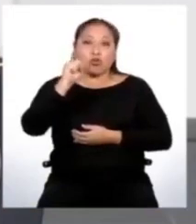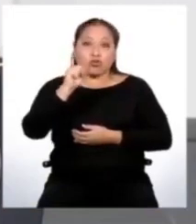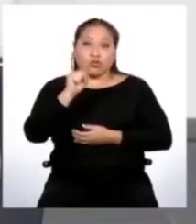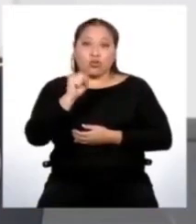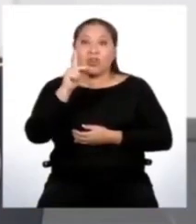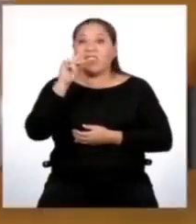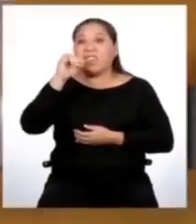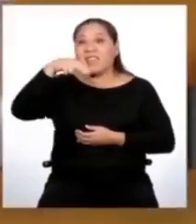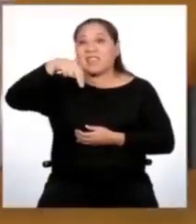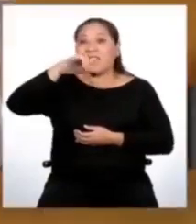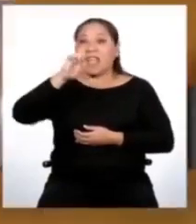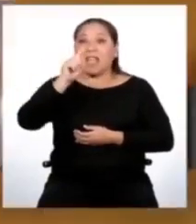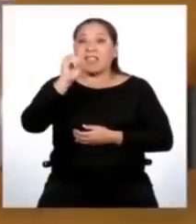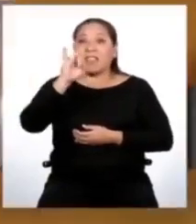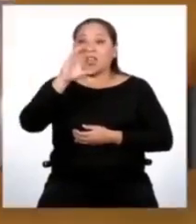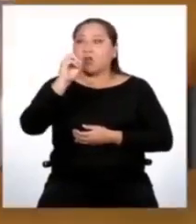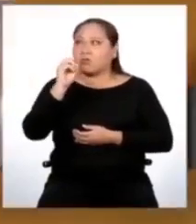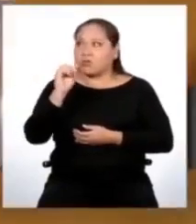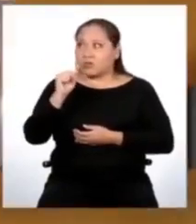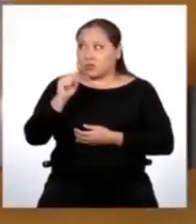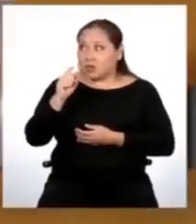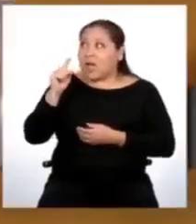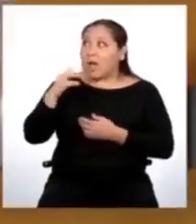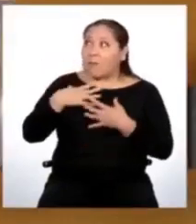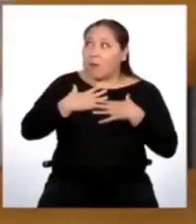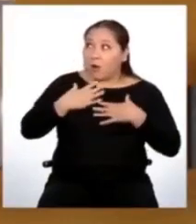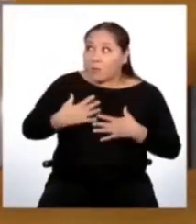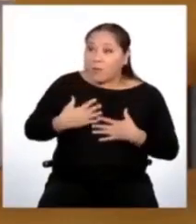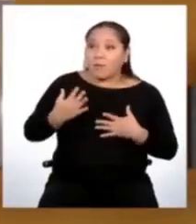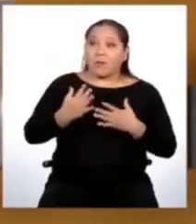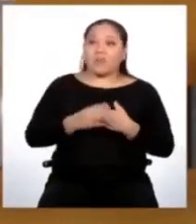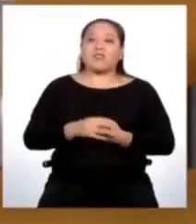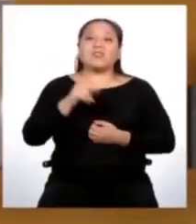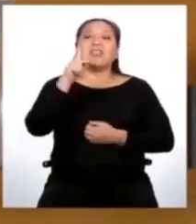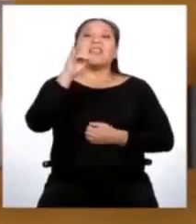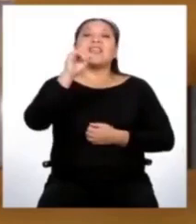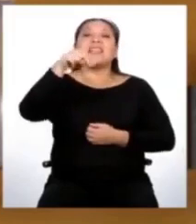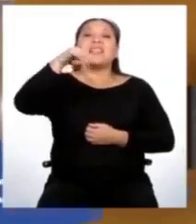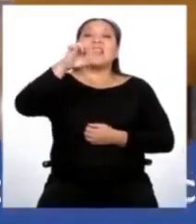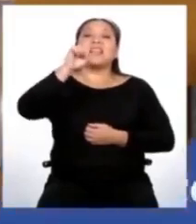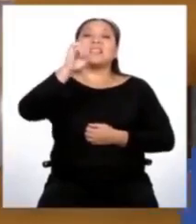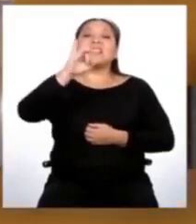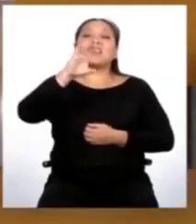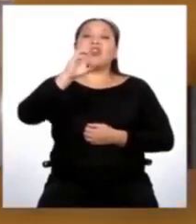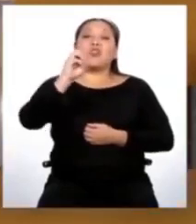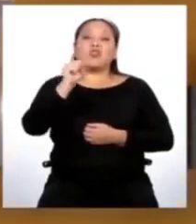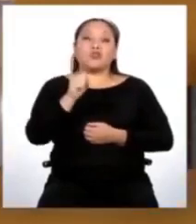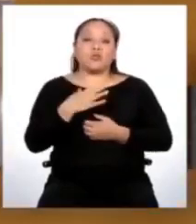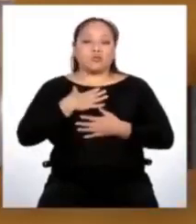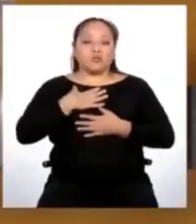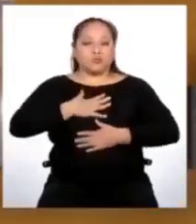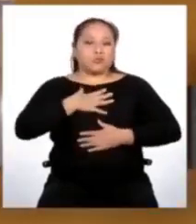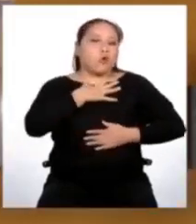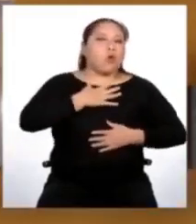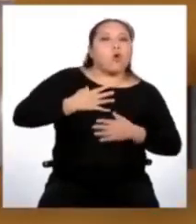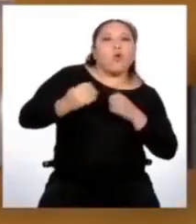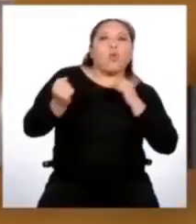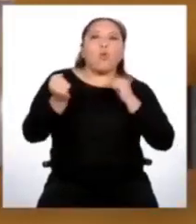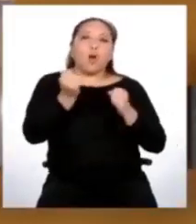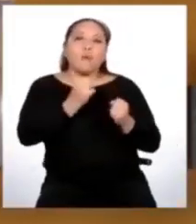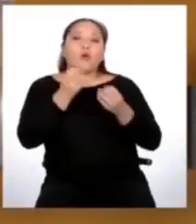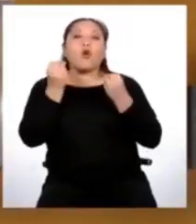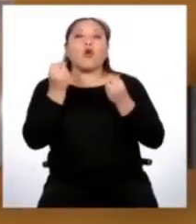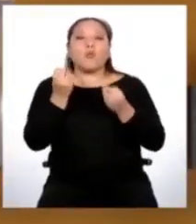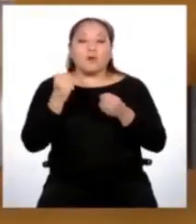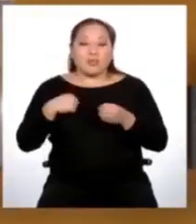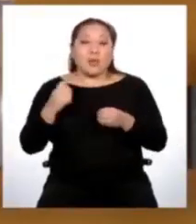movimiento. Muy bien, Yanira. Los elementos kinésicos remiten al lenguaje del cuerpo, a los movimientos corporales que